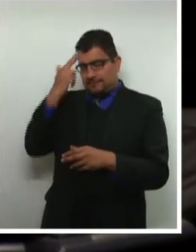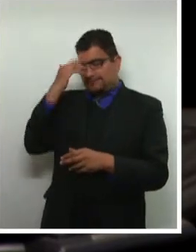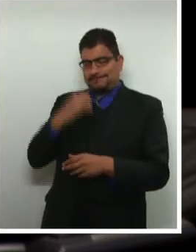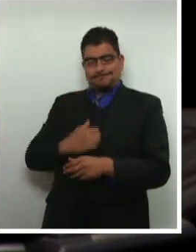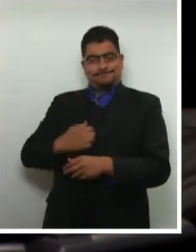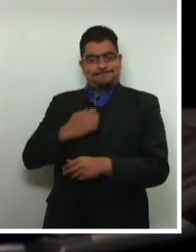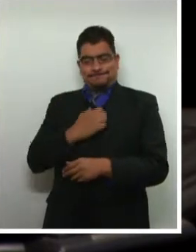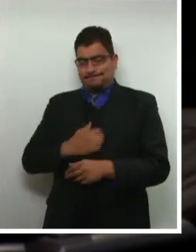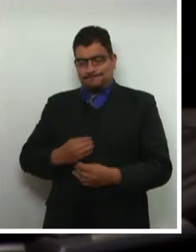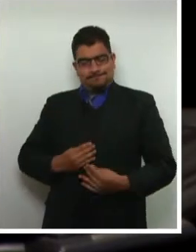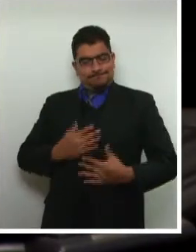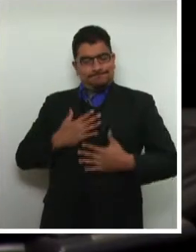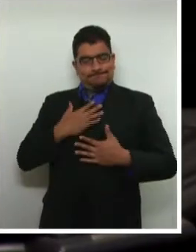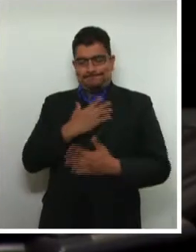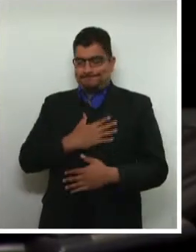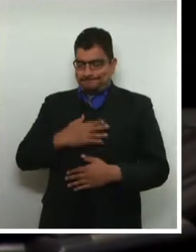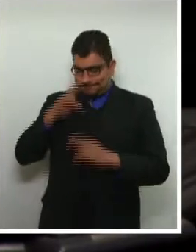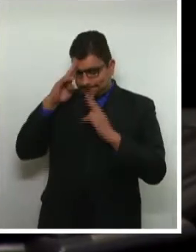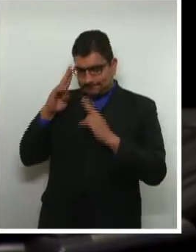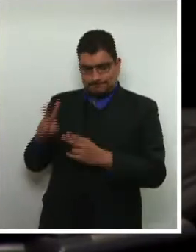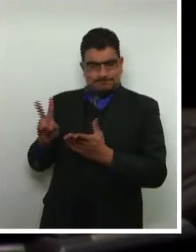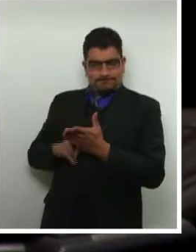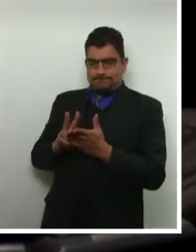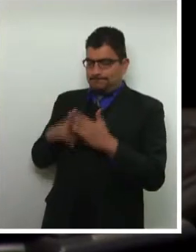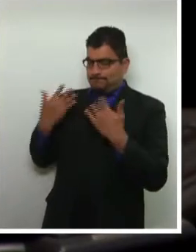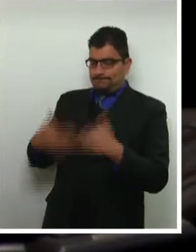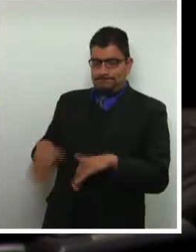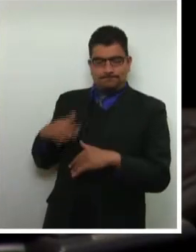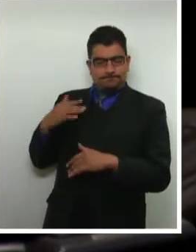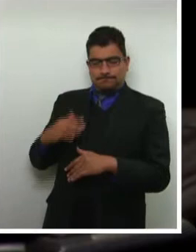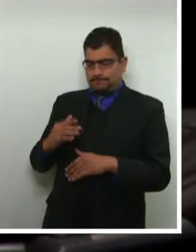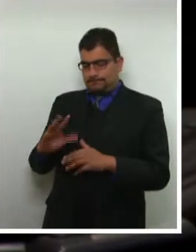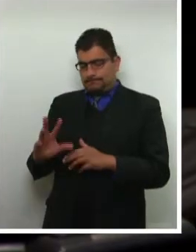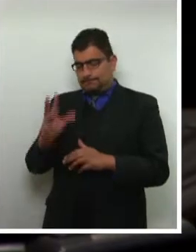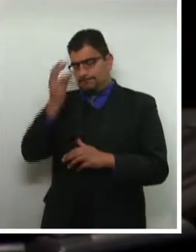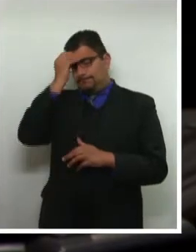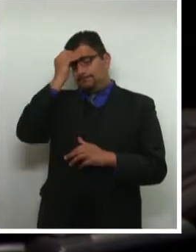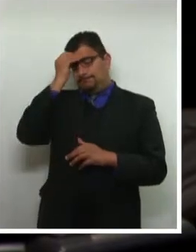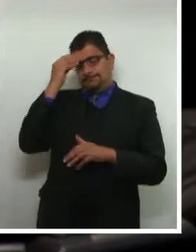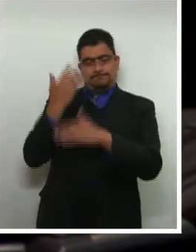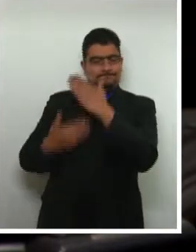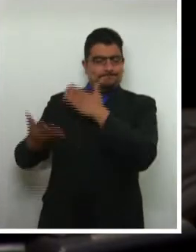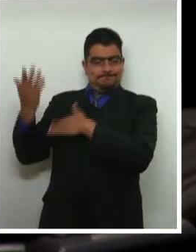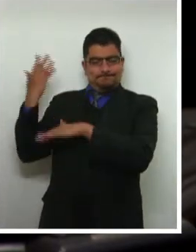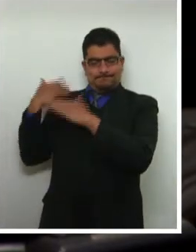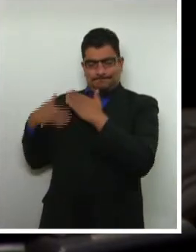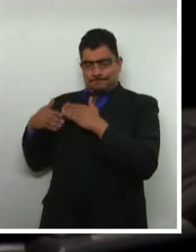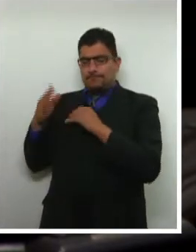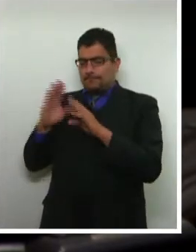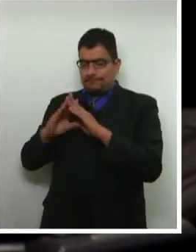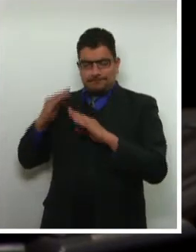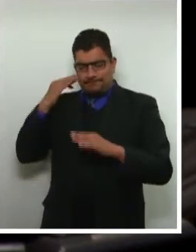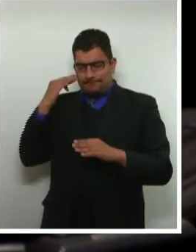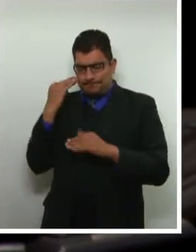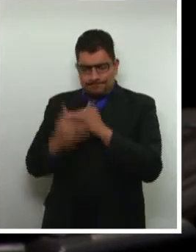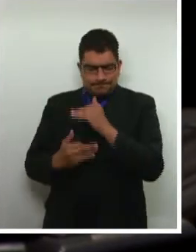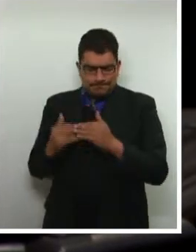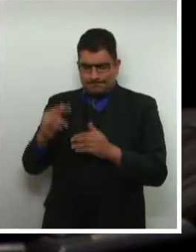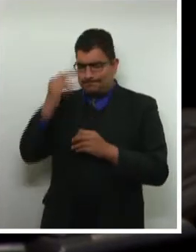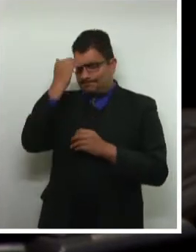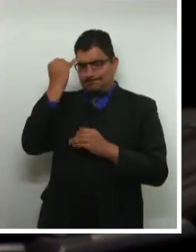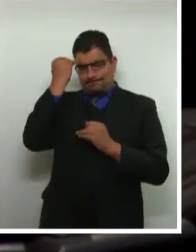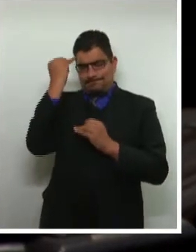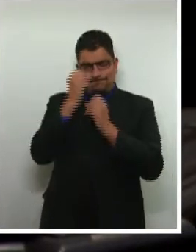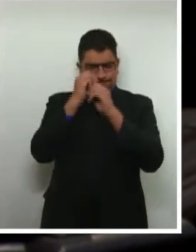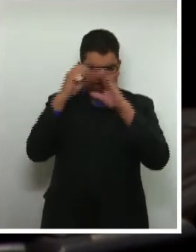alegría, incluso de honor, hacen que viajemos a través del tiempo para